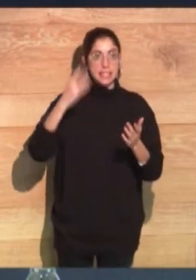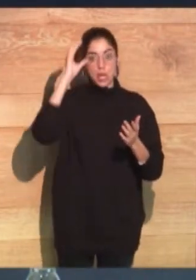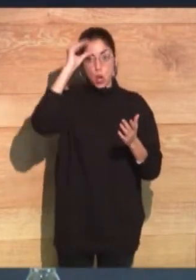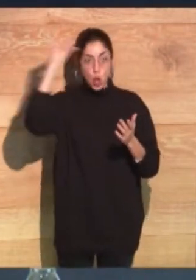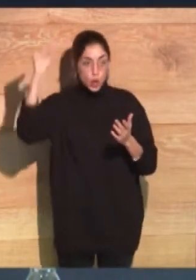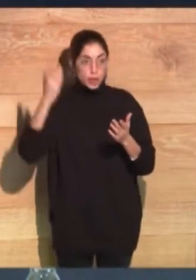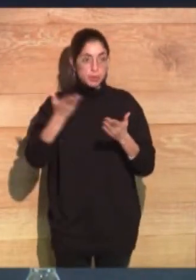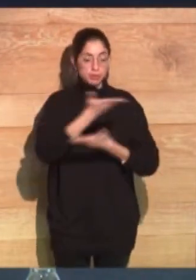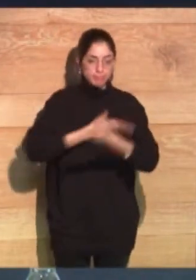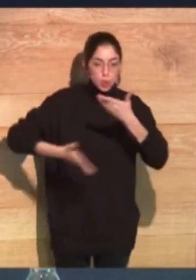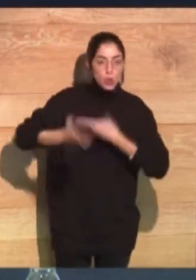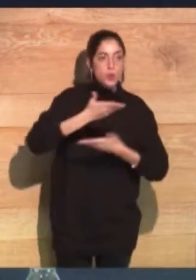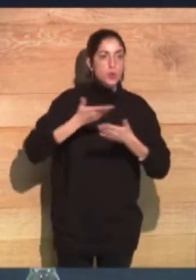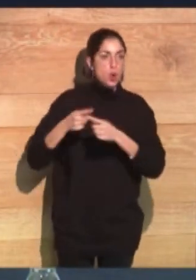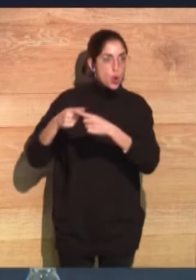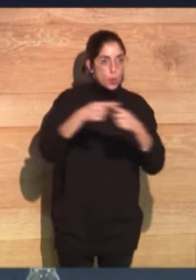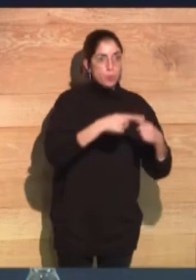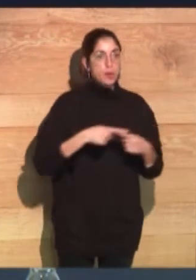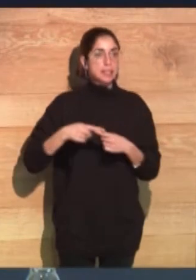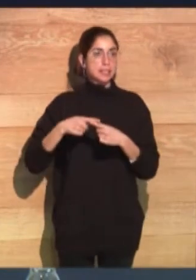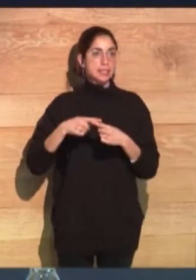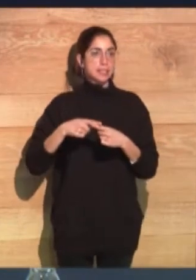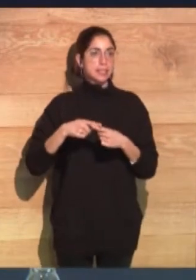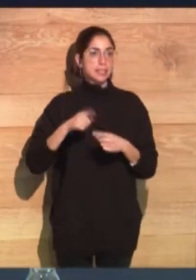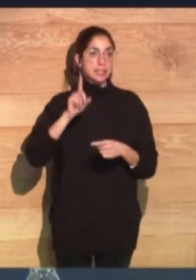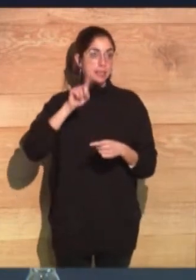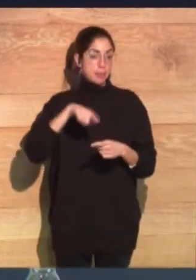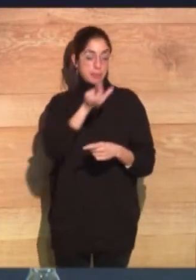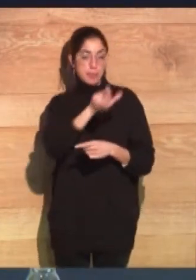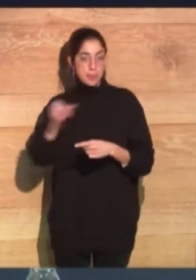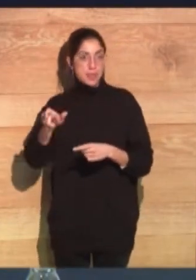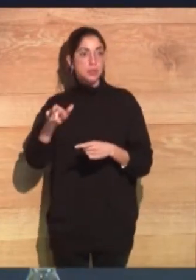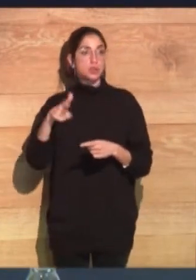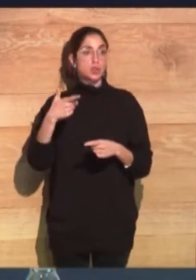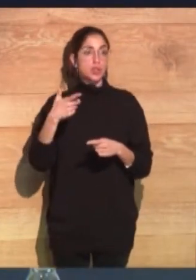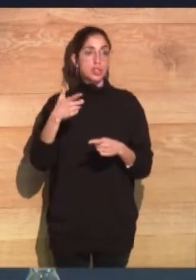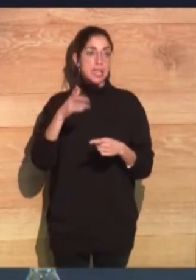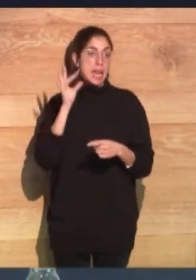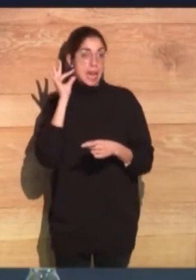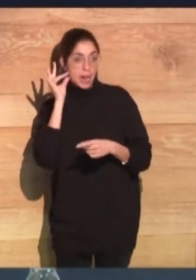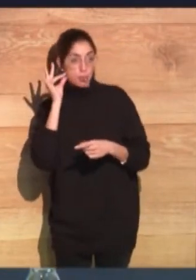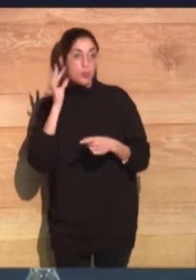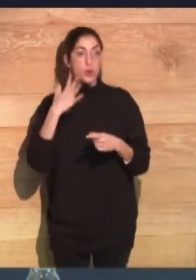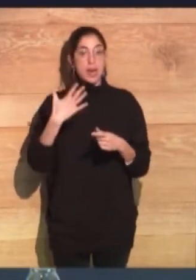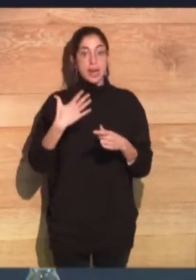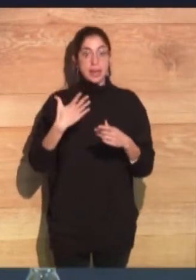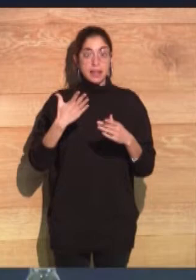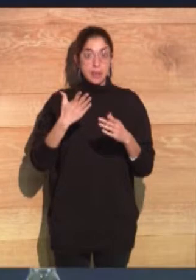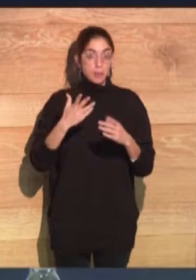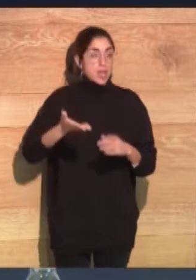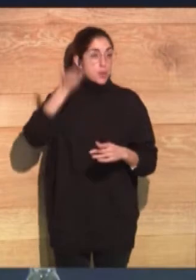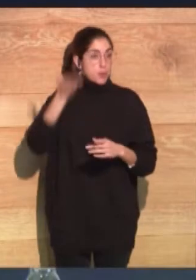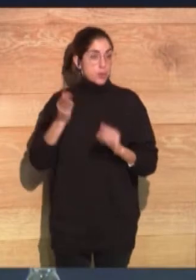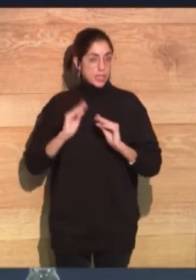experiencia y ser personas que realmente muestran el potencial de la mujer y lo importante que es su presencia en todos